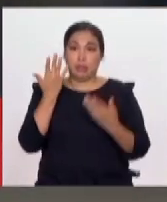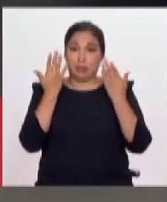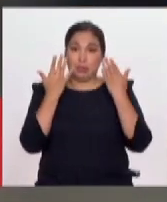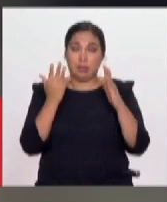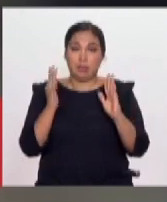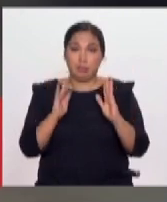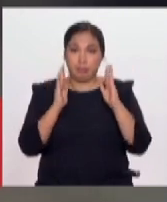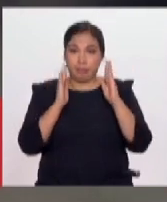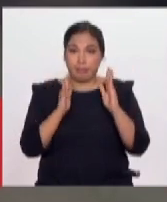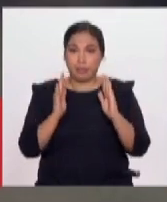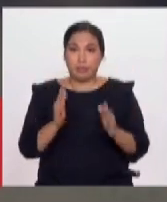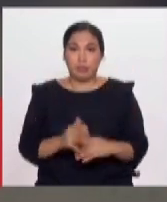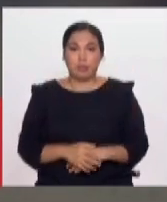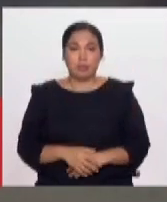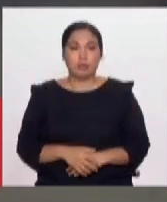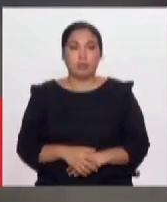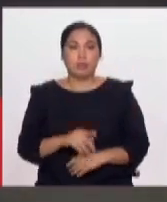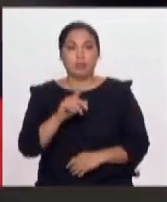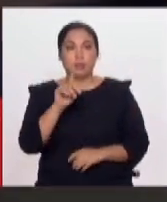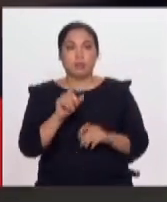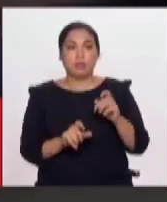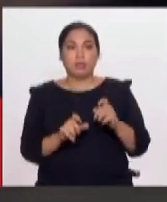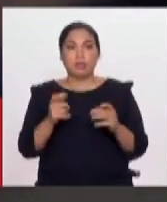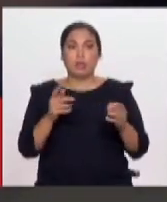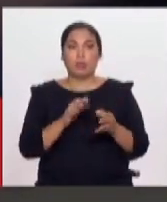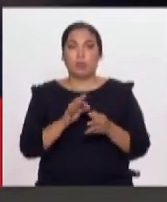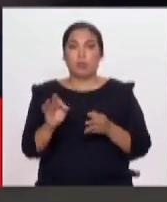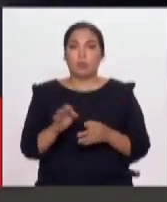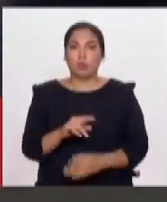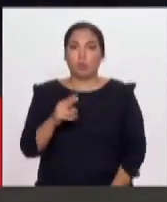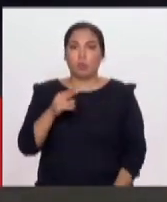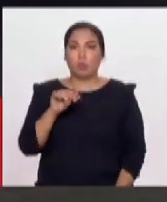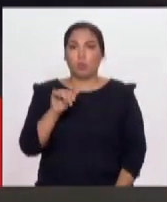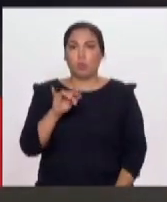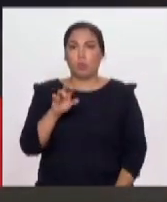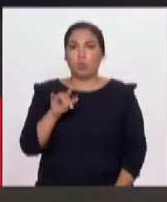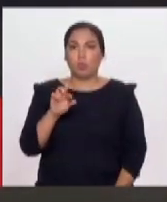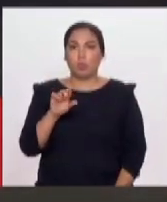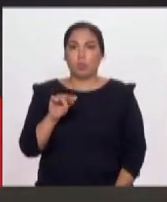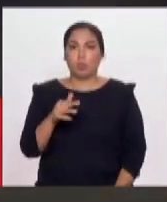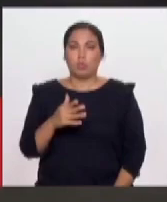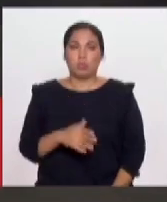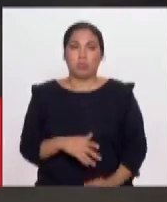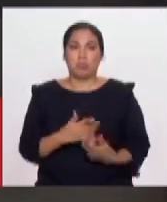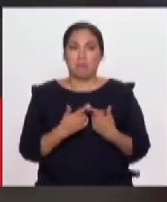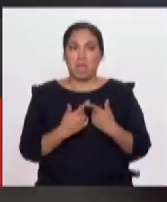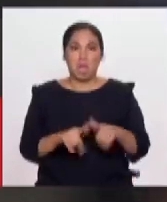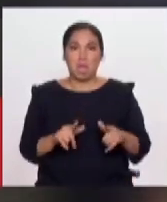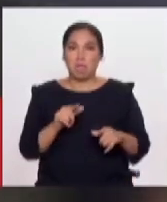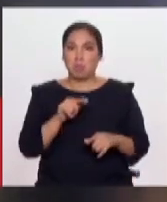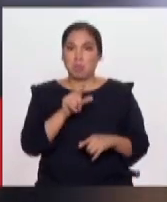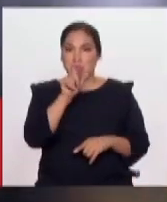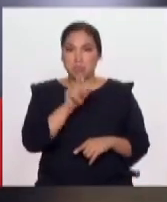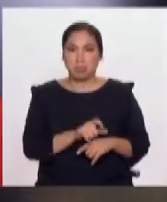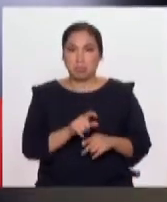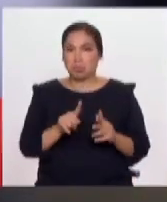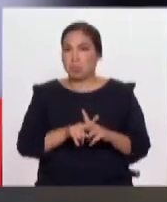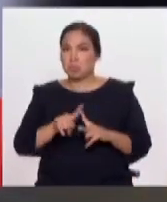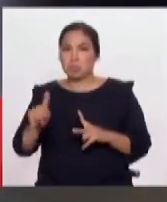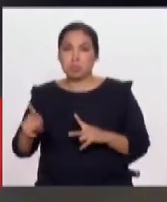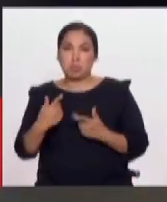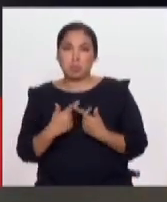de la ciudadanía, en este caso de la ciudad de Huacho, en la provincia de Huaura, al quedar libre este sujeto, al no